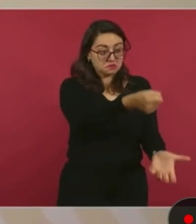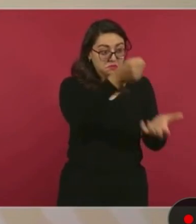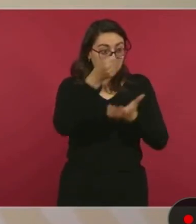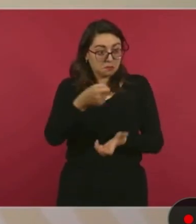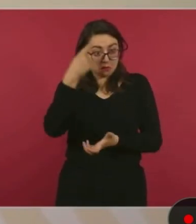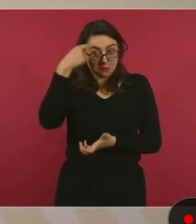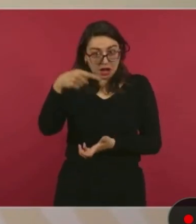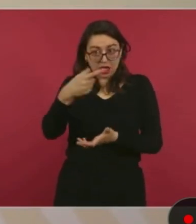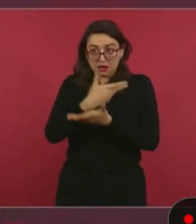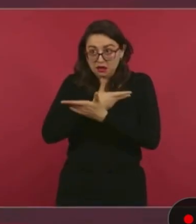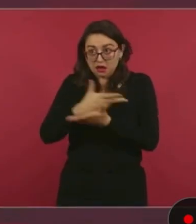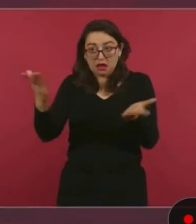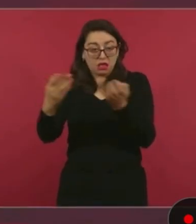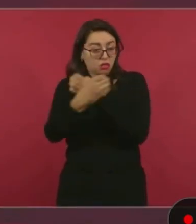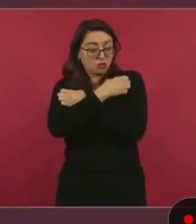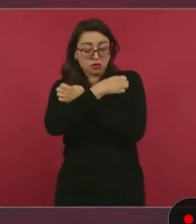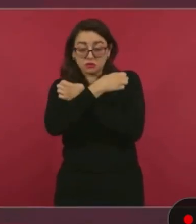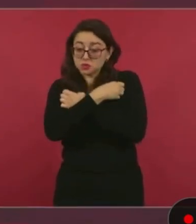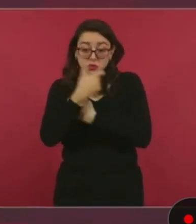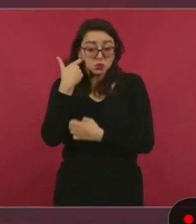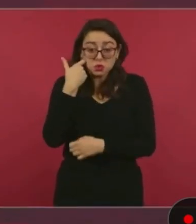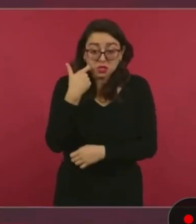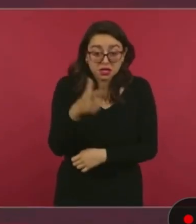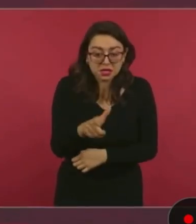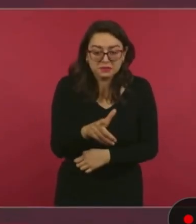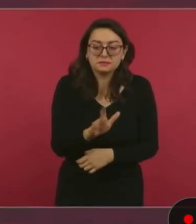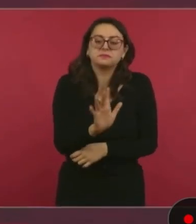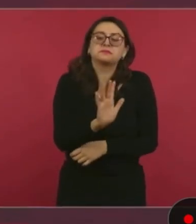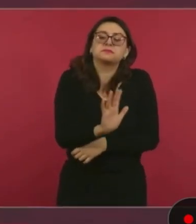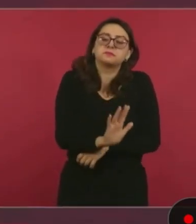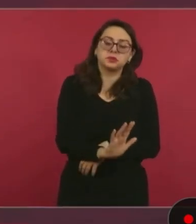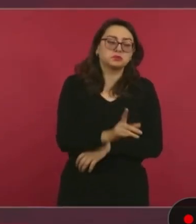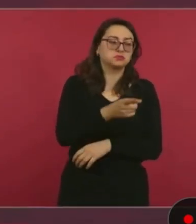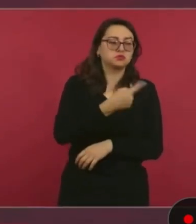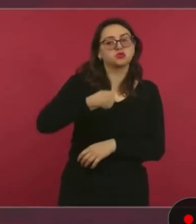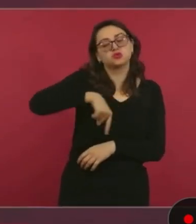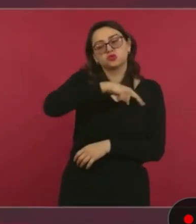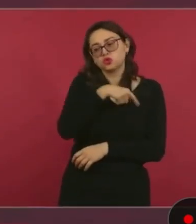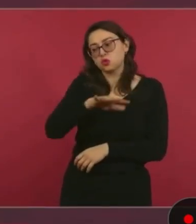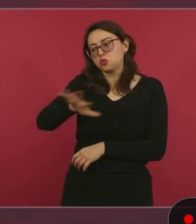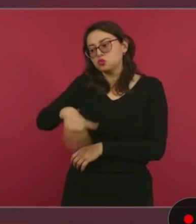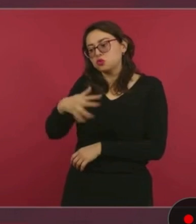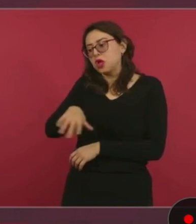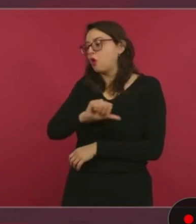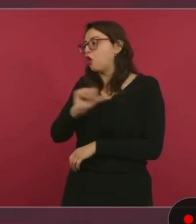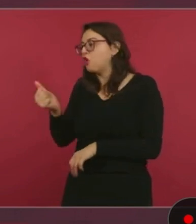forma, y va a ser también una